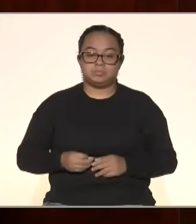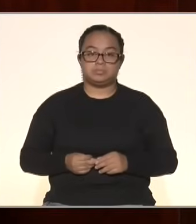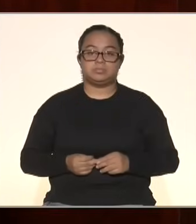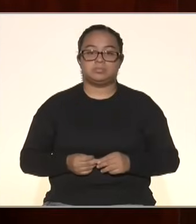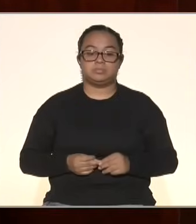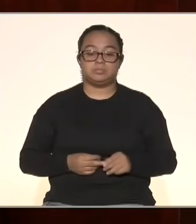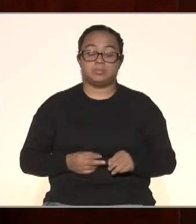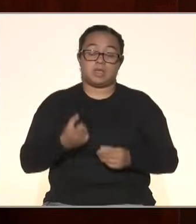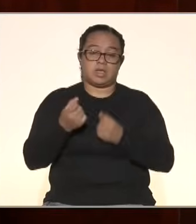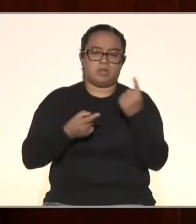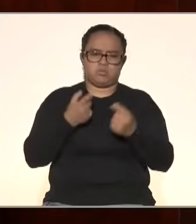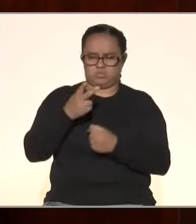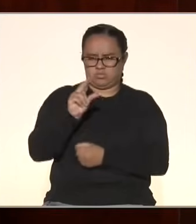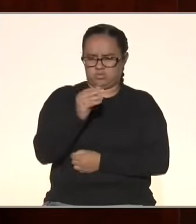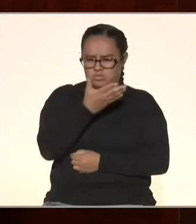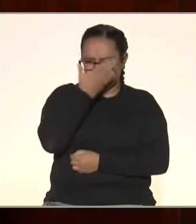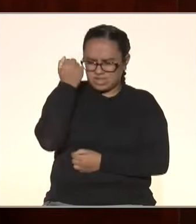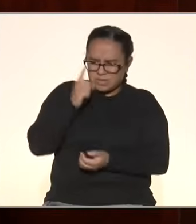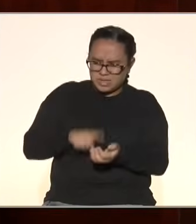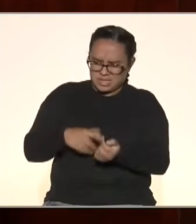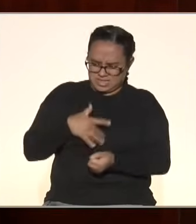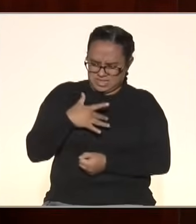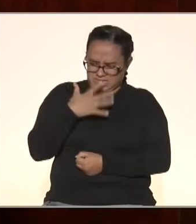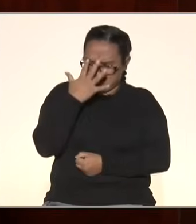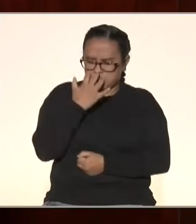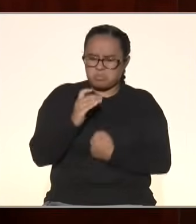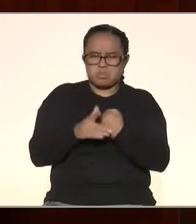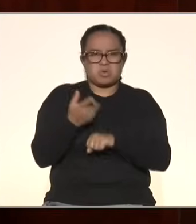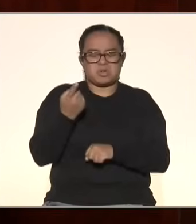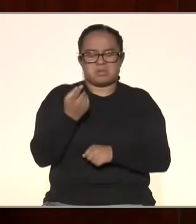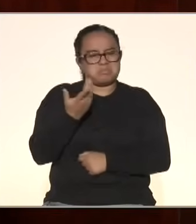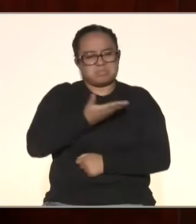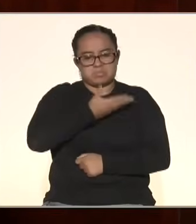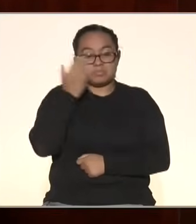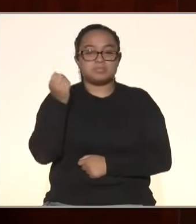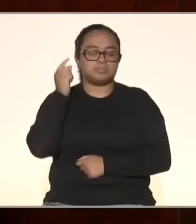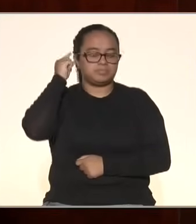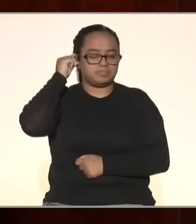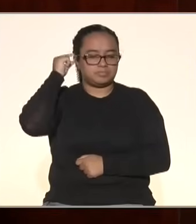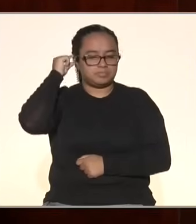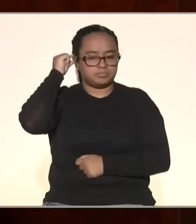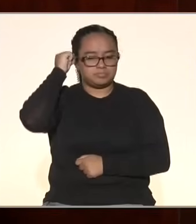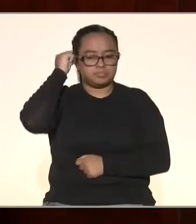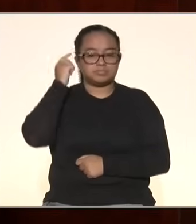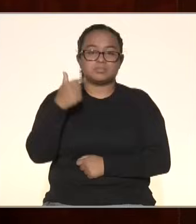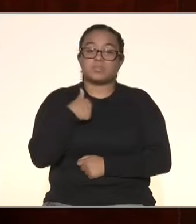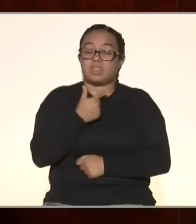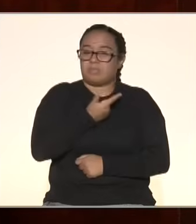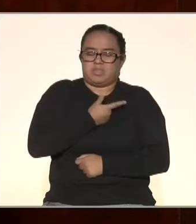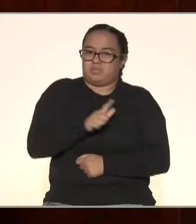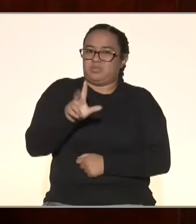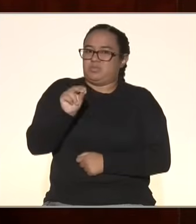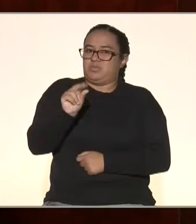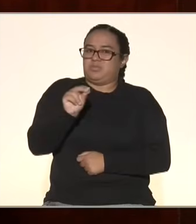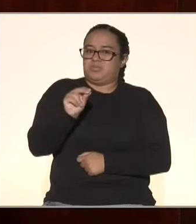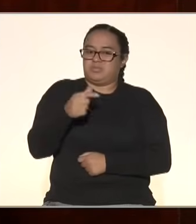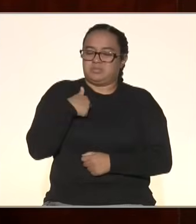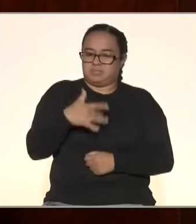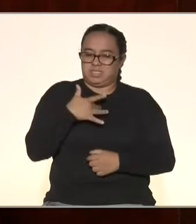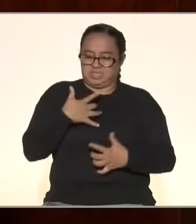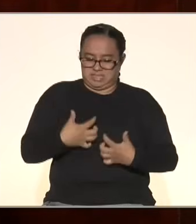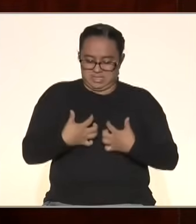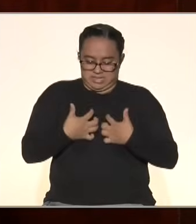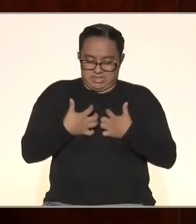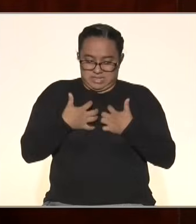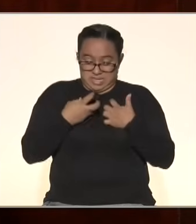muchos no saben por qué sienten tristeza. Por ejemplo, Rama nos dice, no me gustan, me generan enfado y